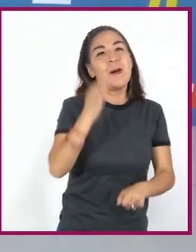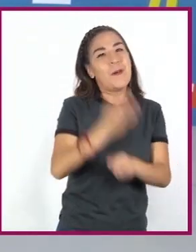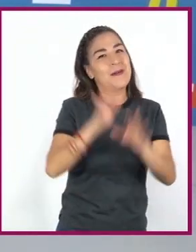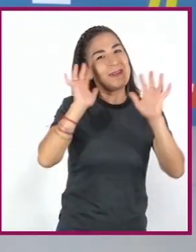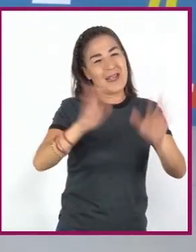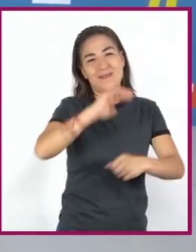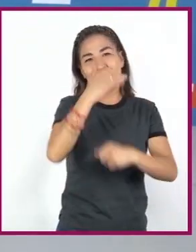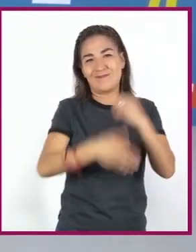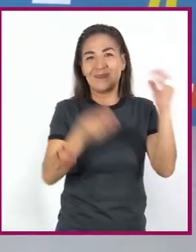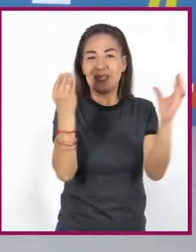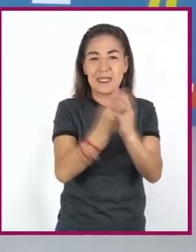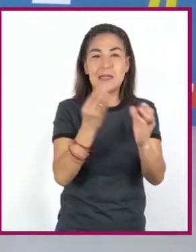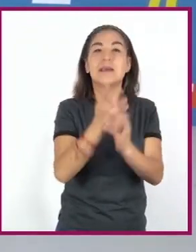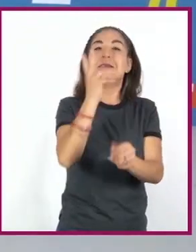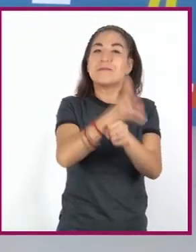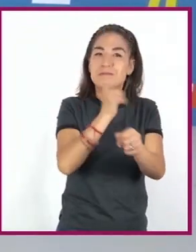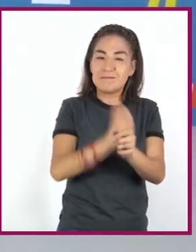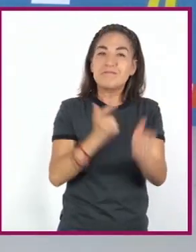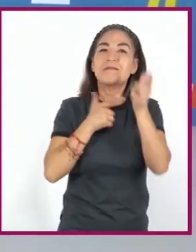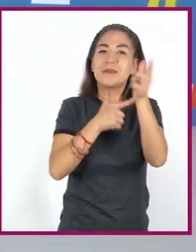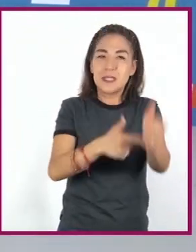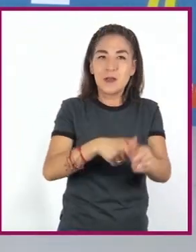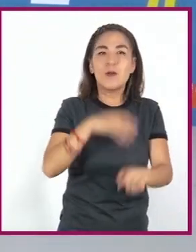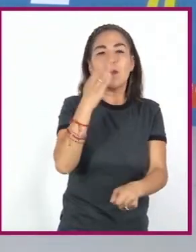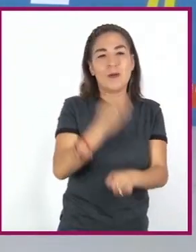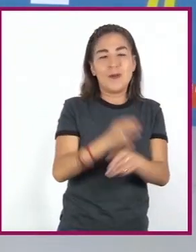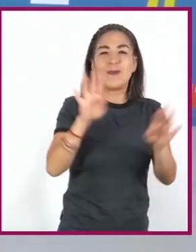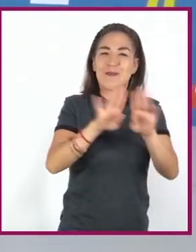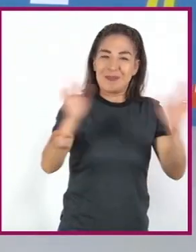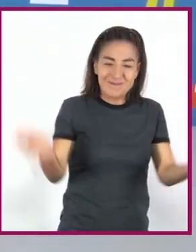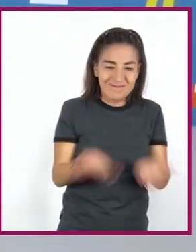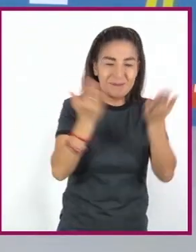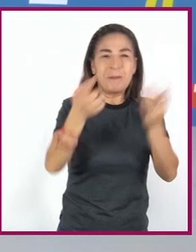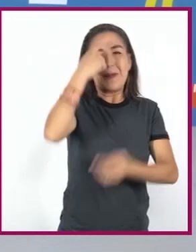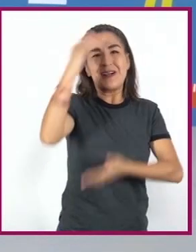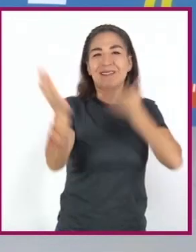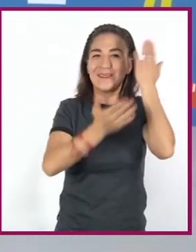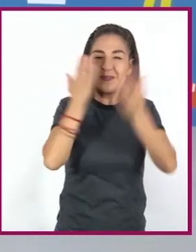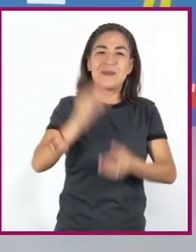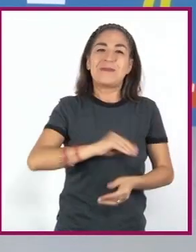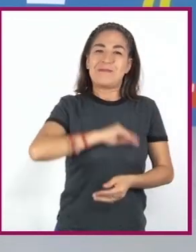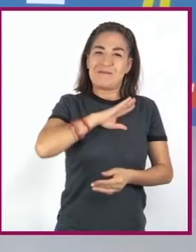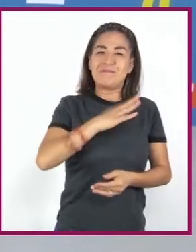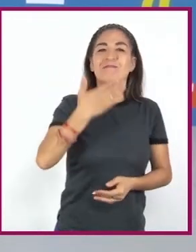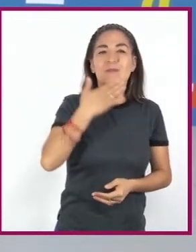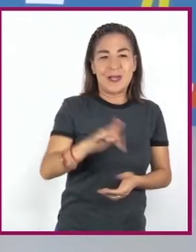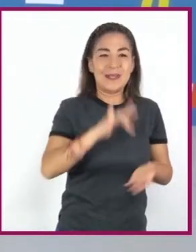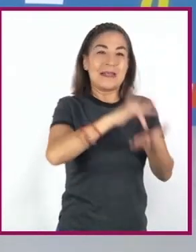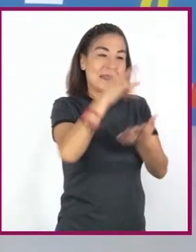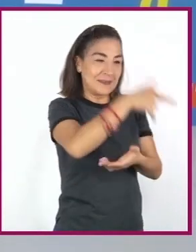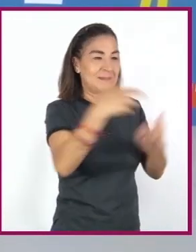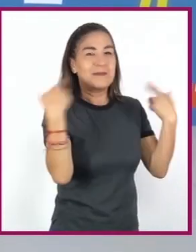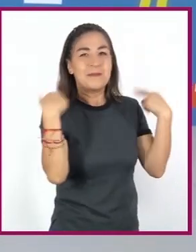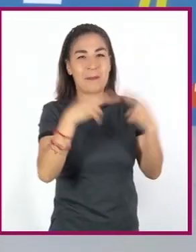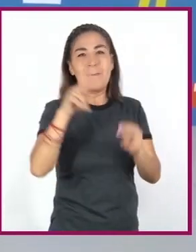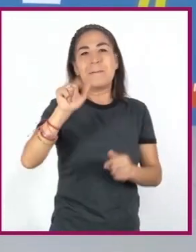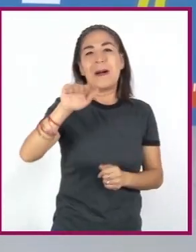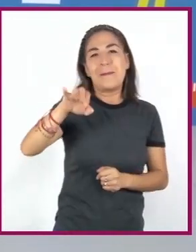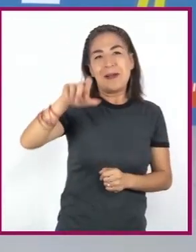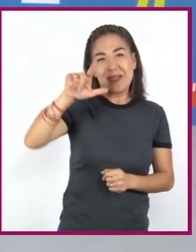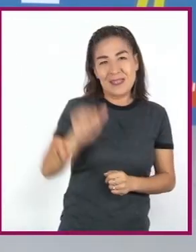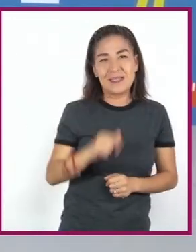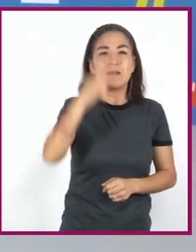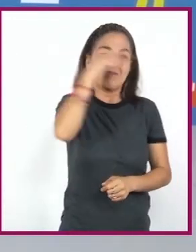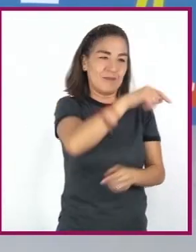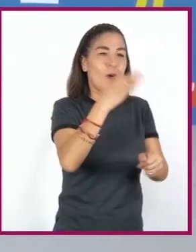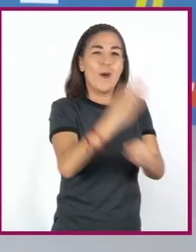la sesión. Les invito a seguir con este entusiasmo en el estudio de las matemáticas. Agradecemos a la maestra Pamela por